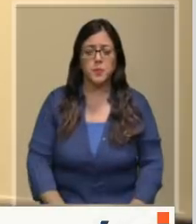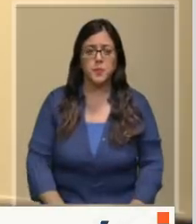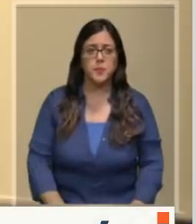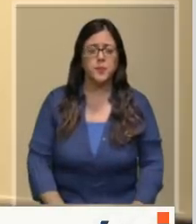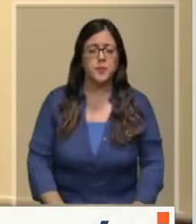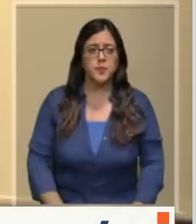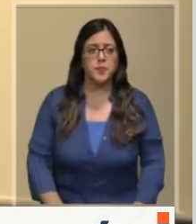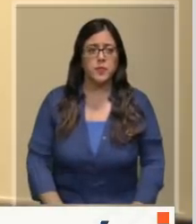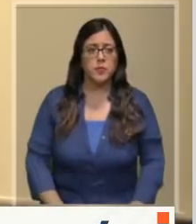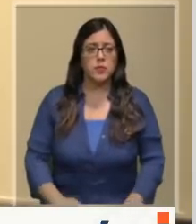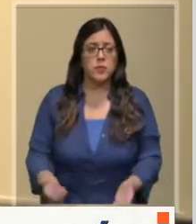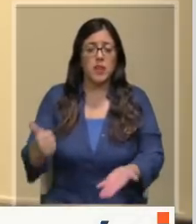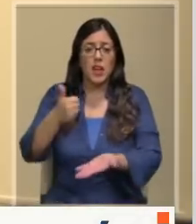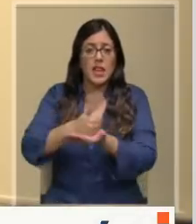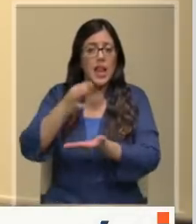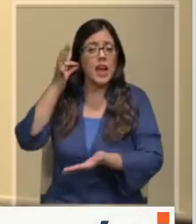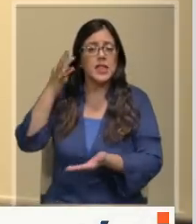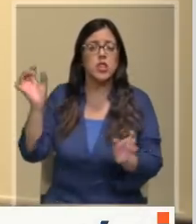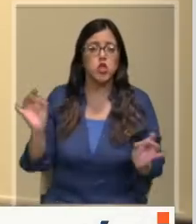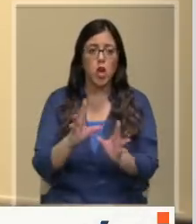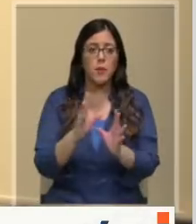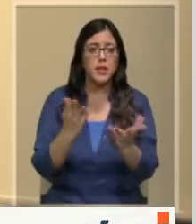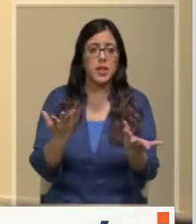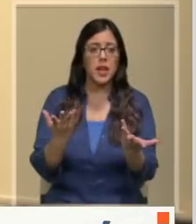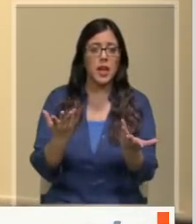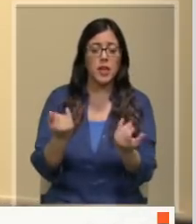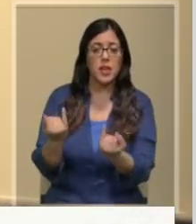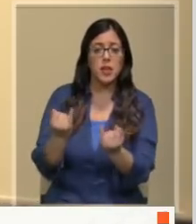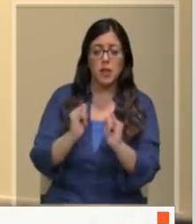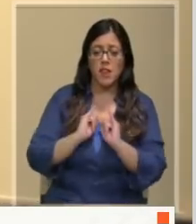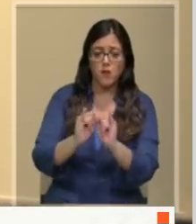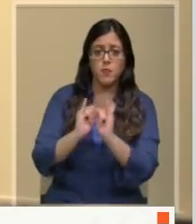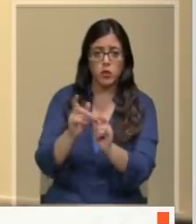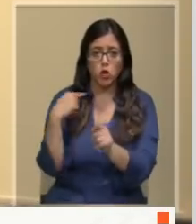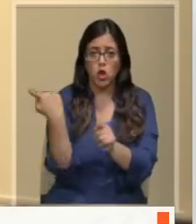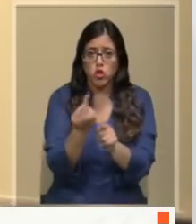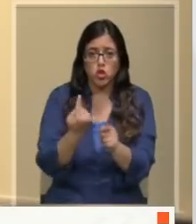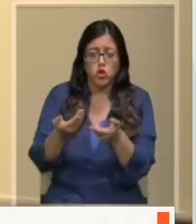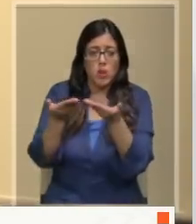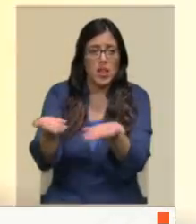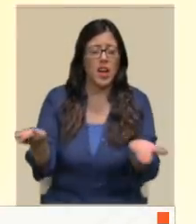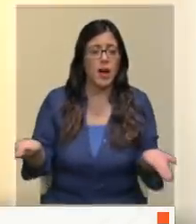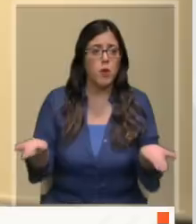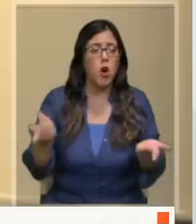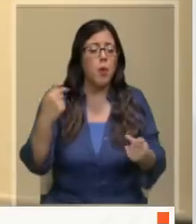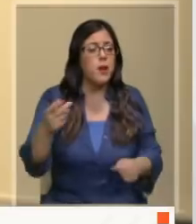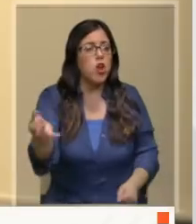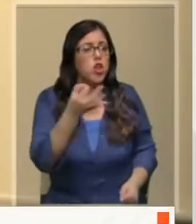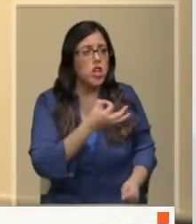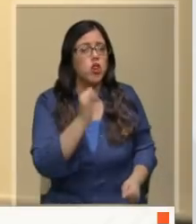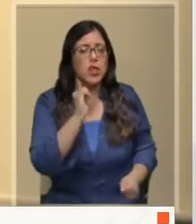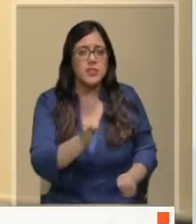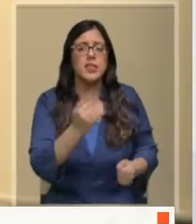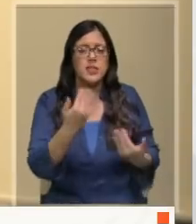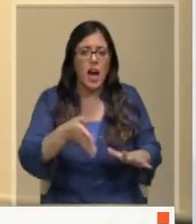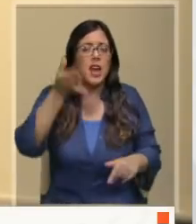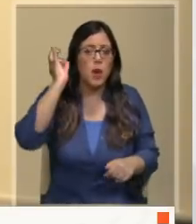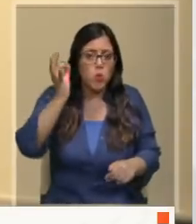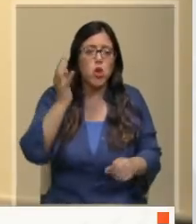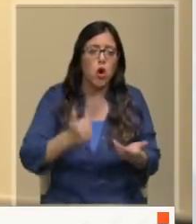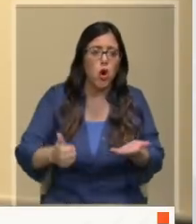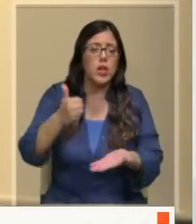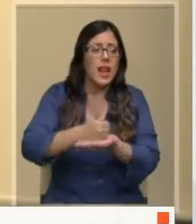No, la alcaldesa solo estuvo comunicada por nosotros respecto al proceso. Justo porque él nos dijo en una entrevista que sí estuvo con la alcaldesa y con